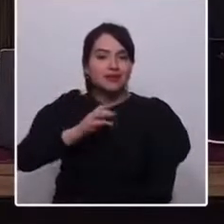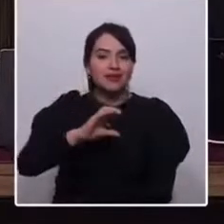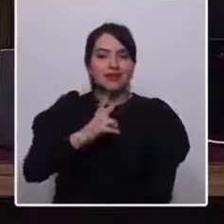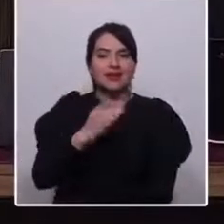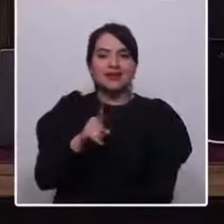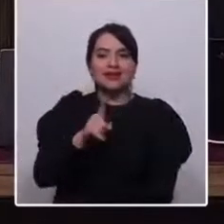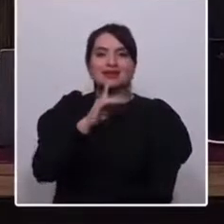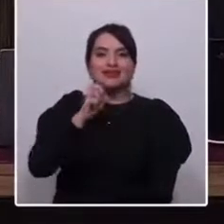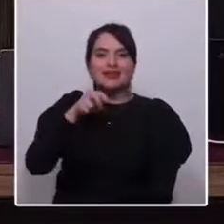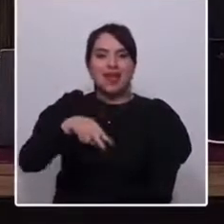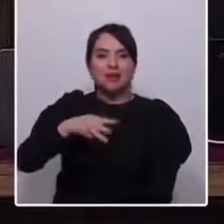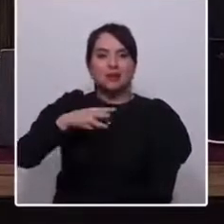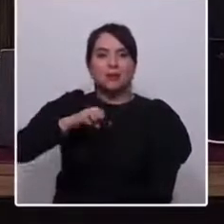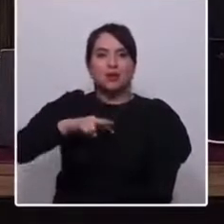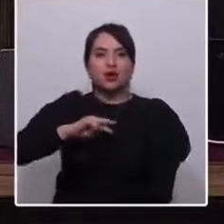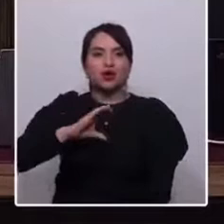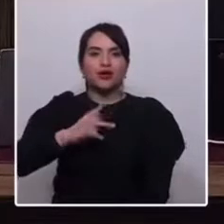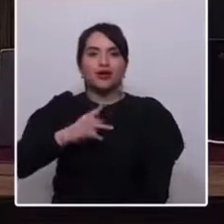Monkiver.